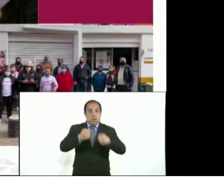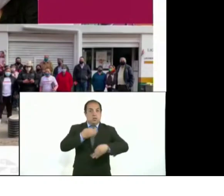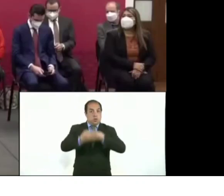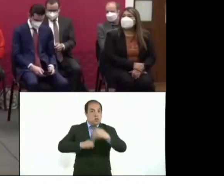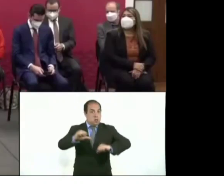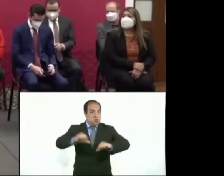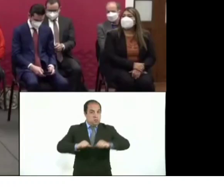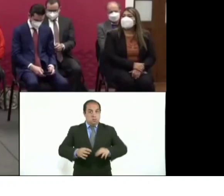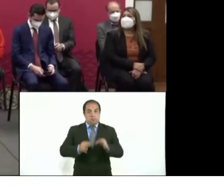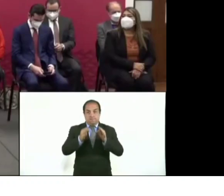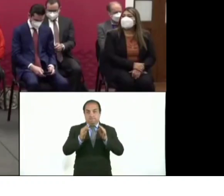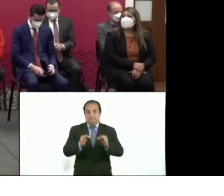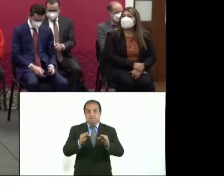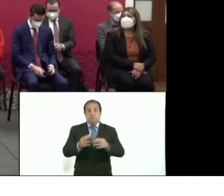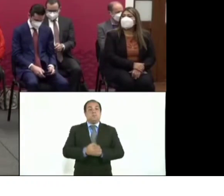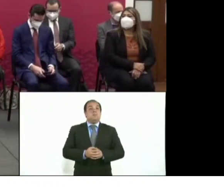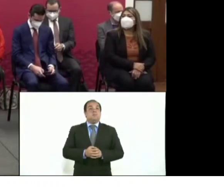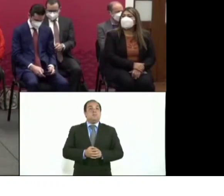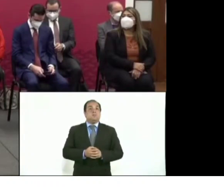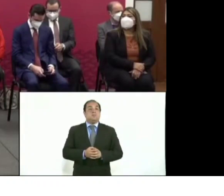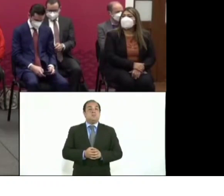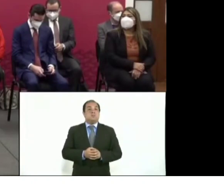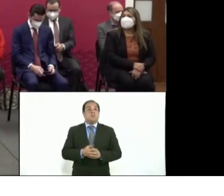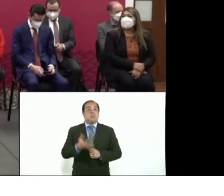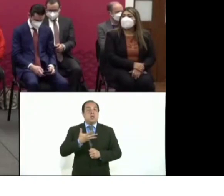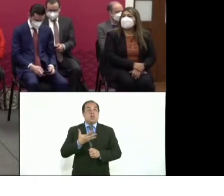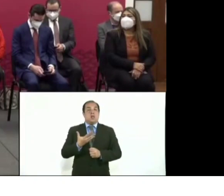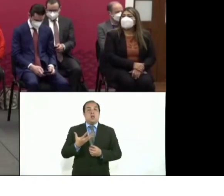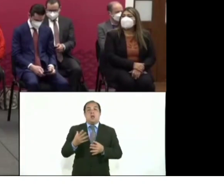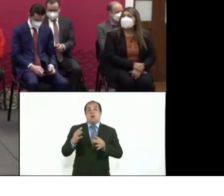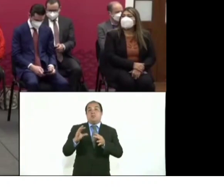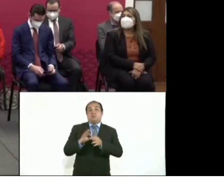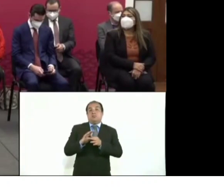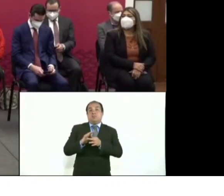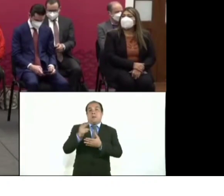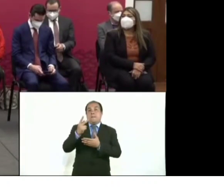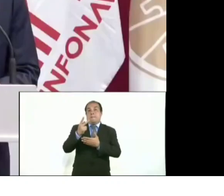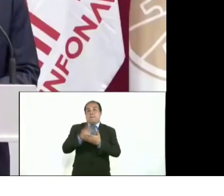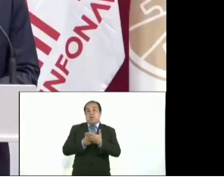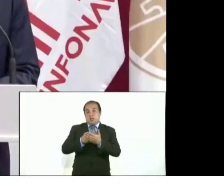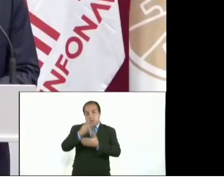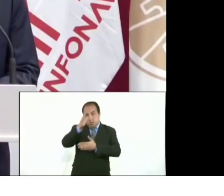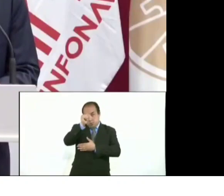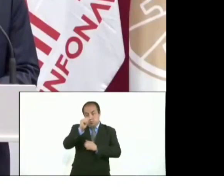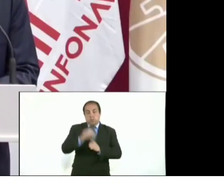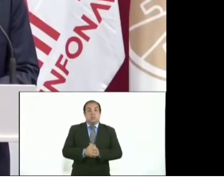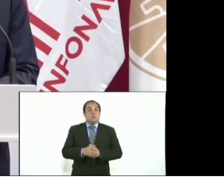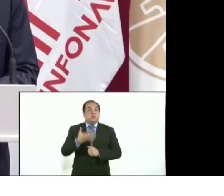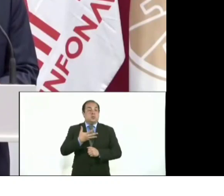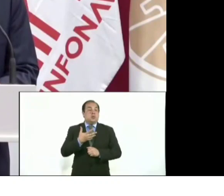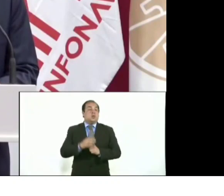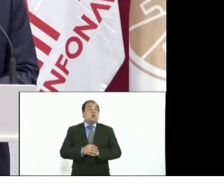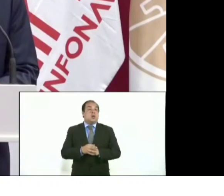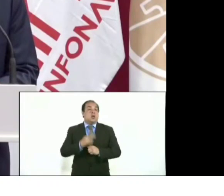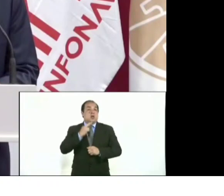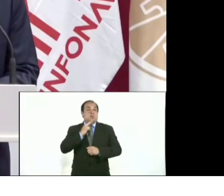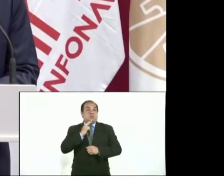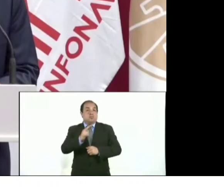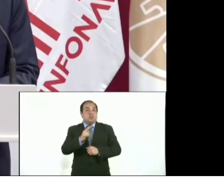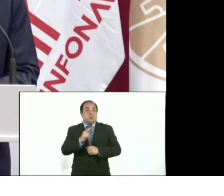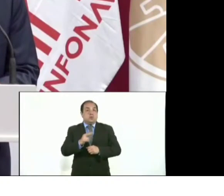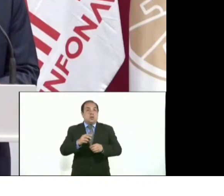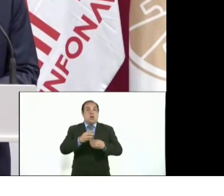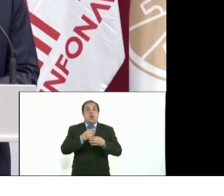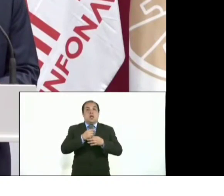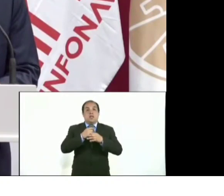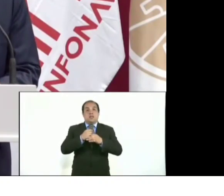acciones específicas que se consideren al amparo de este convenio marco tendrán como resultado la multiplicación de la vivienda incluyente en la